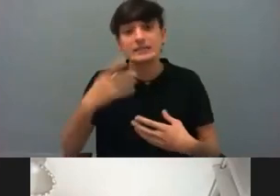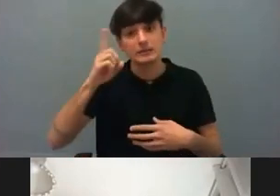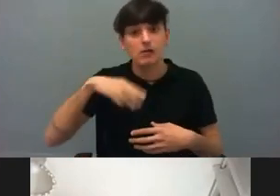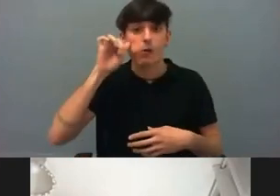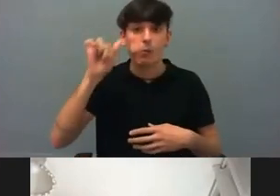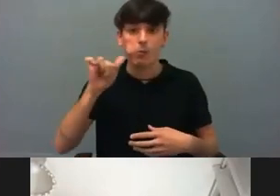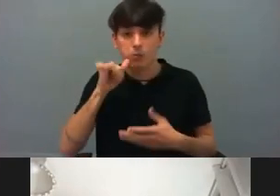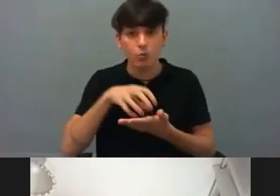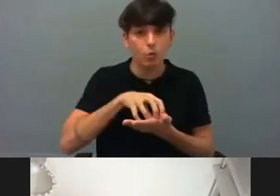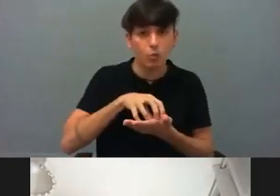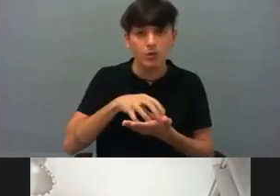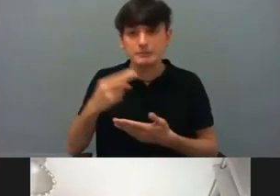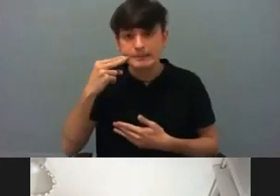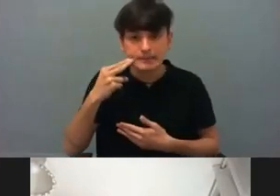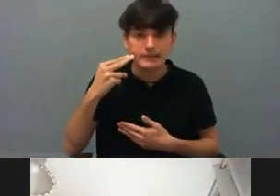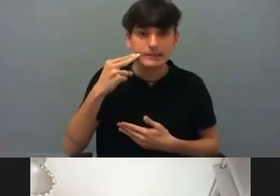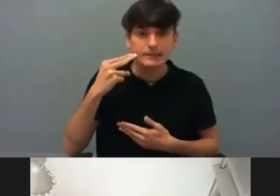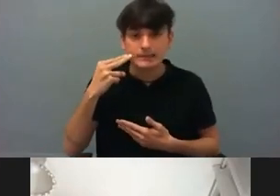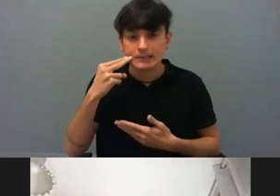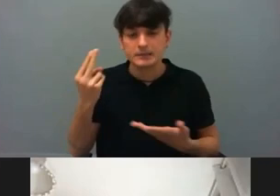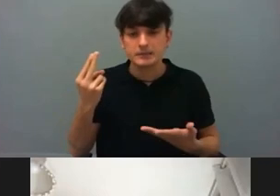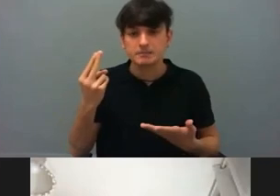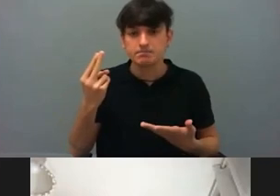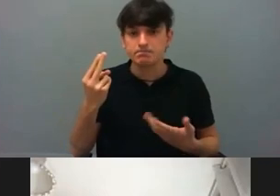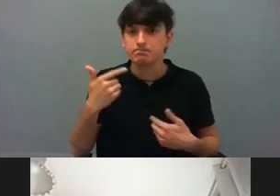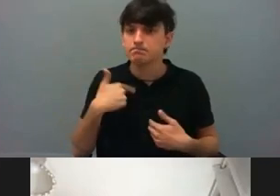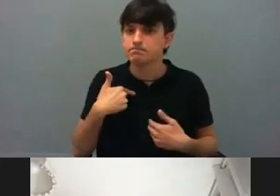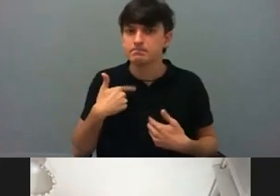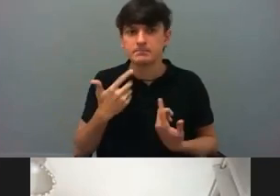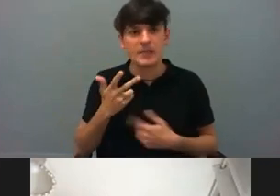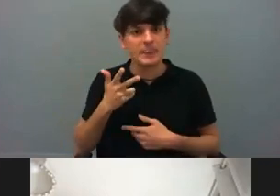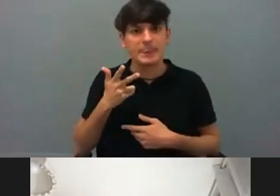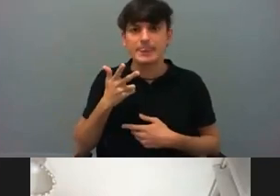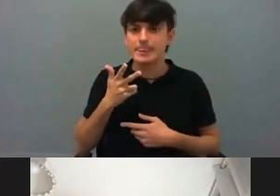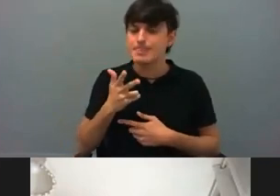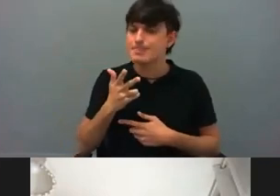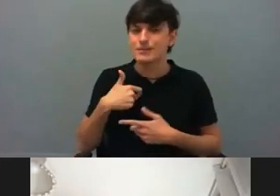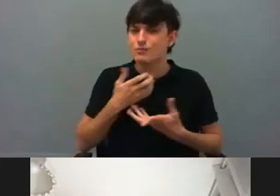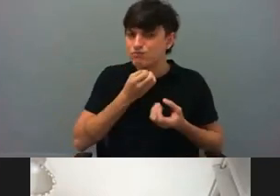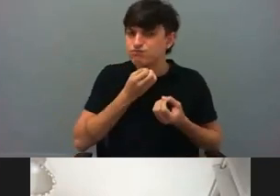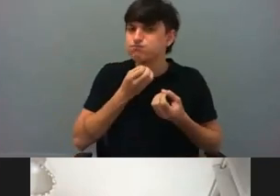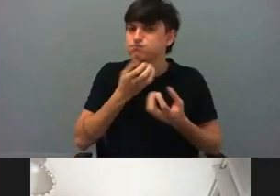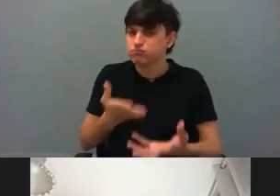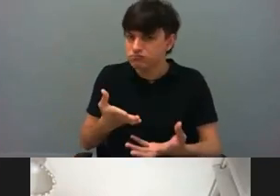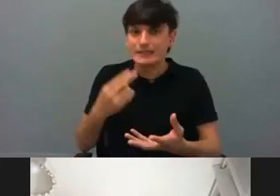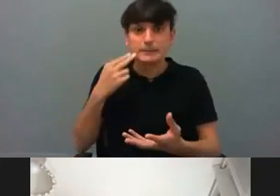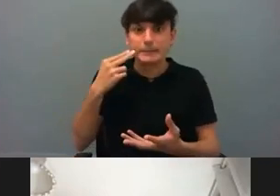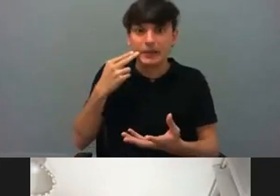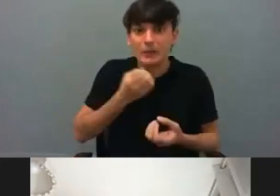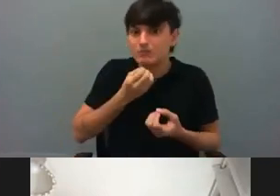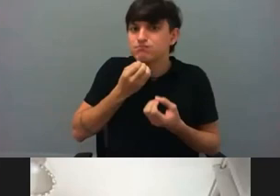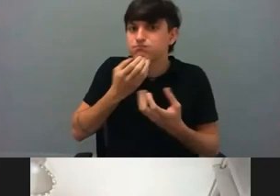embarazo. Pero yo me decía que no teníamos derecho a transmitirle esos temores a mis hijos.